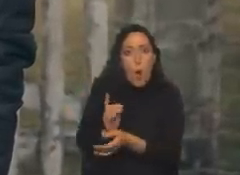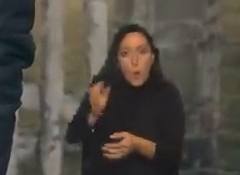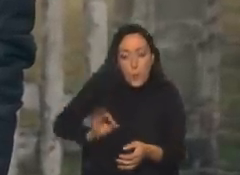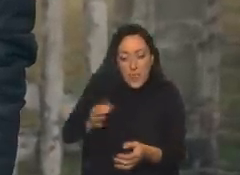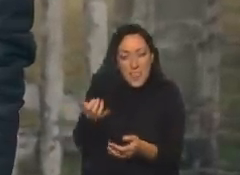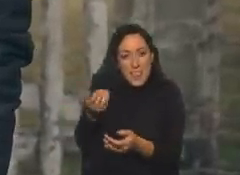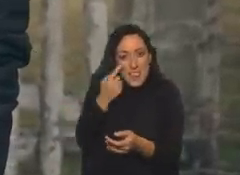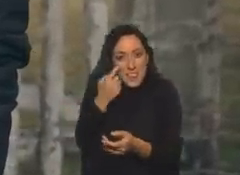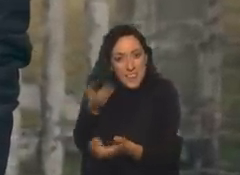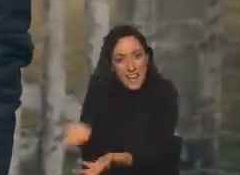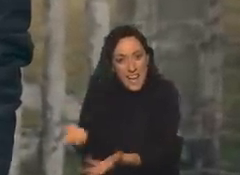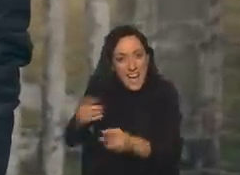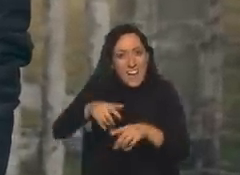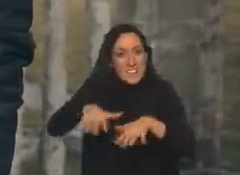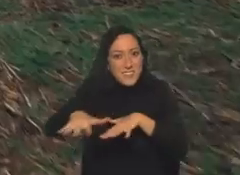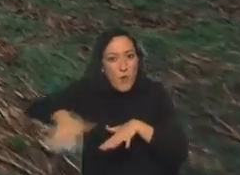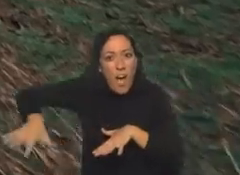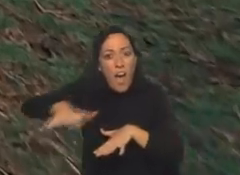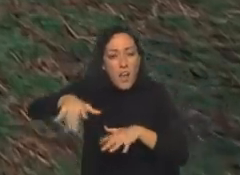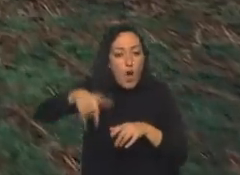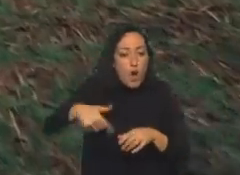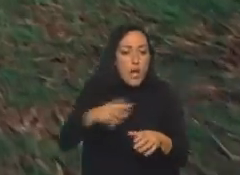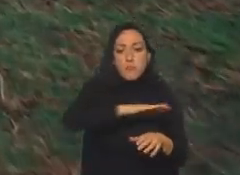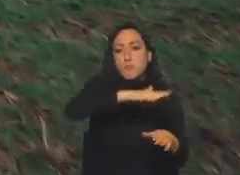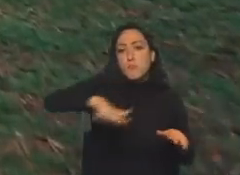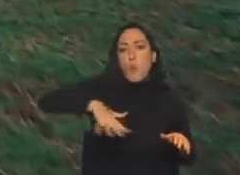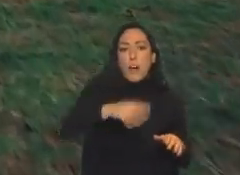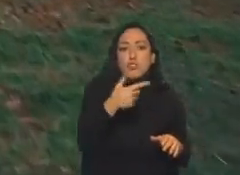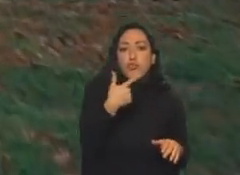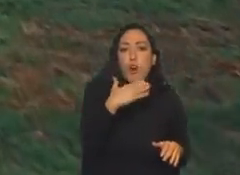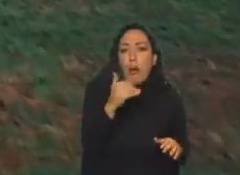monte, una casa abandonada, rodeado de soja.